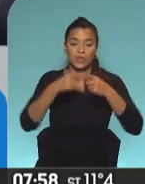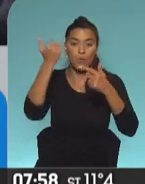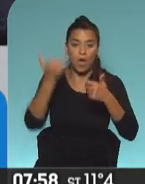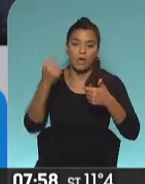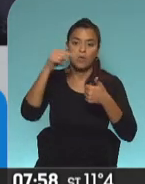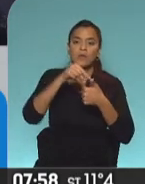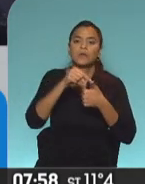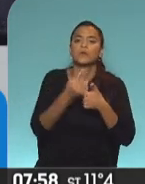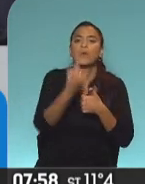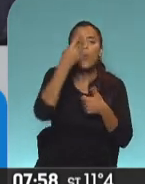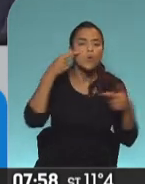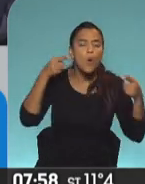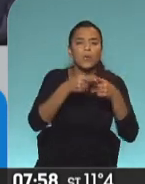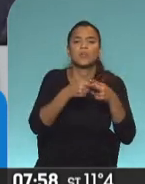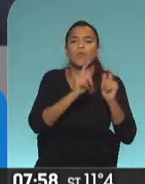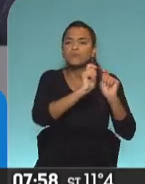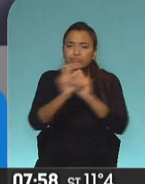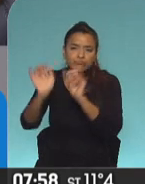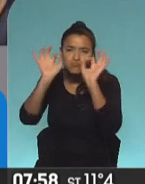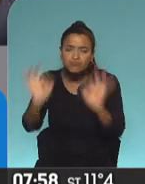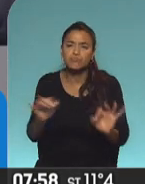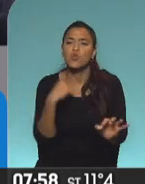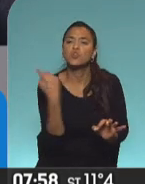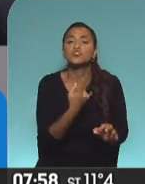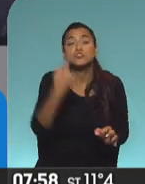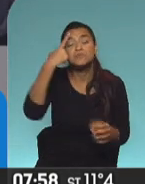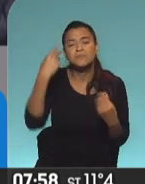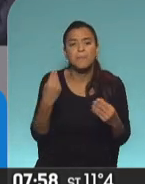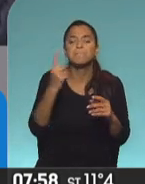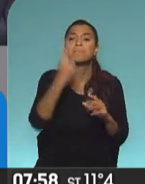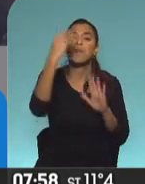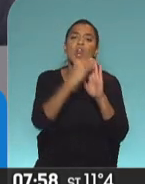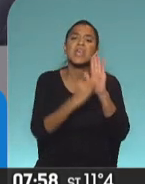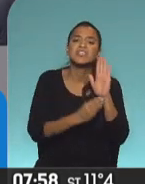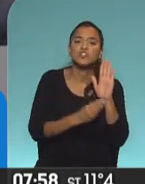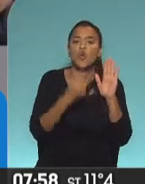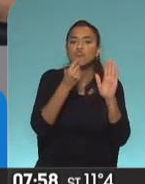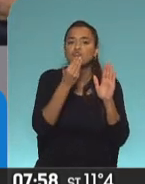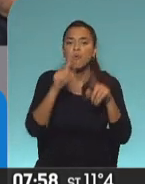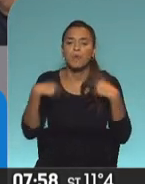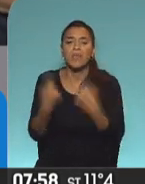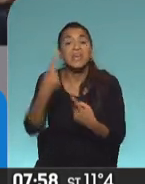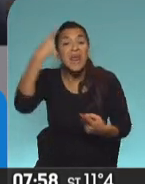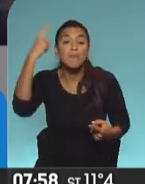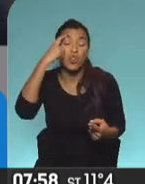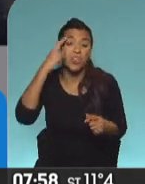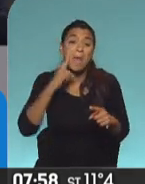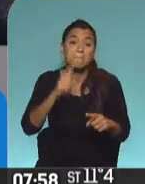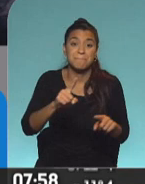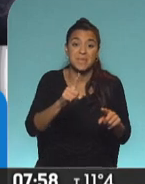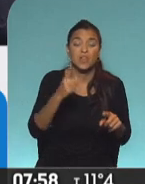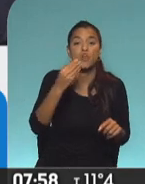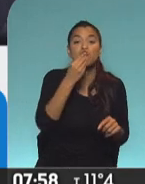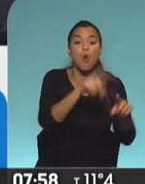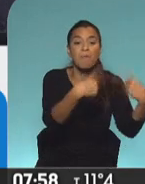privado. Uno es la cobertura. ¿Qué aspiramos? Primero estamos haciendo un registro de comedores. Creemos que hay 10.000 comedores en el país. Nadie